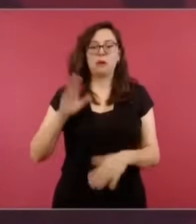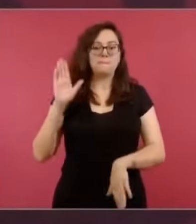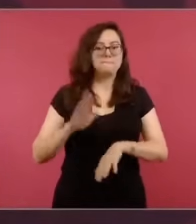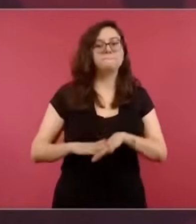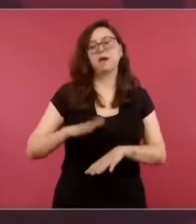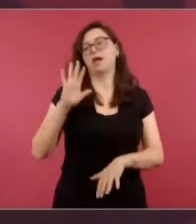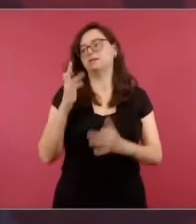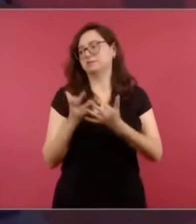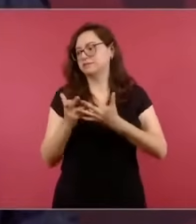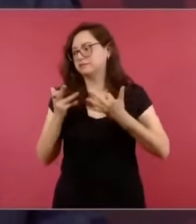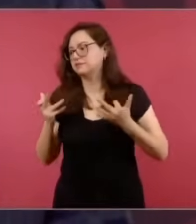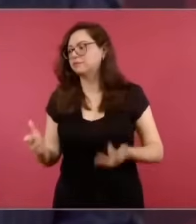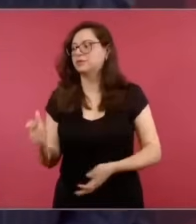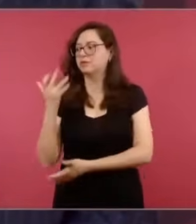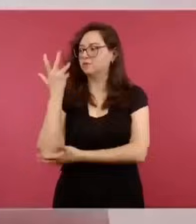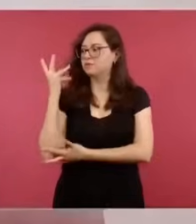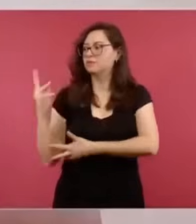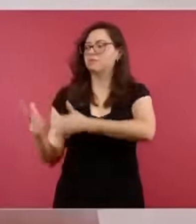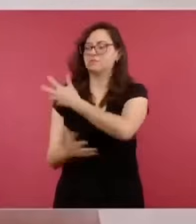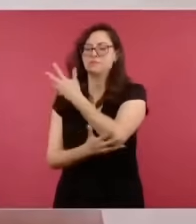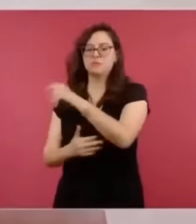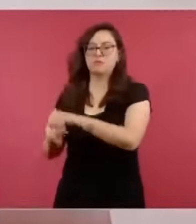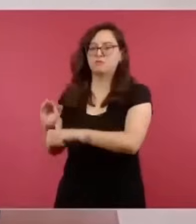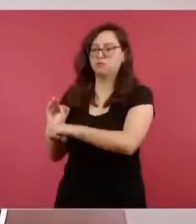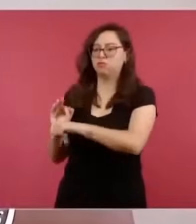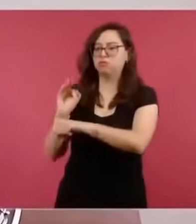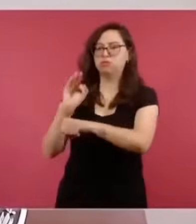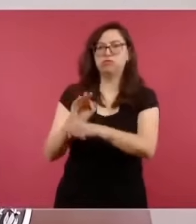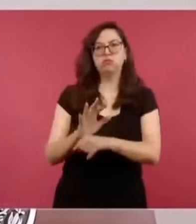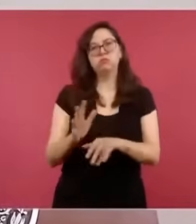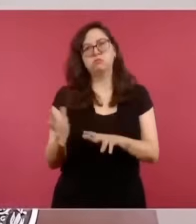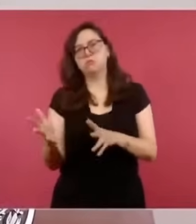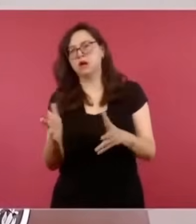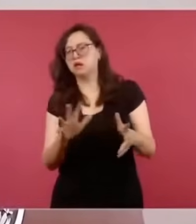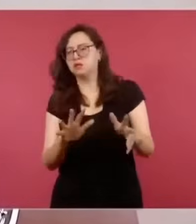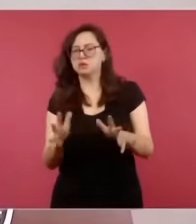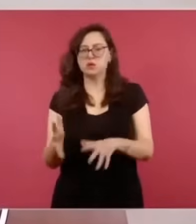Vamos a dejar como 5 millones de hectáreas.